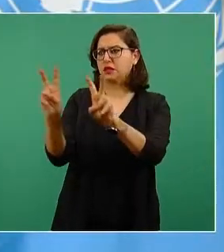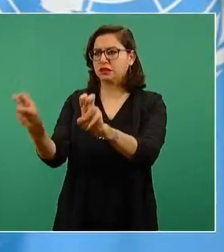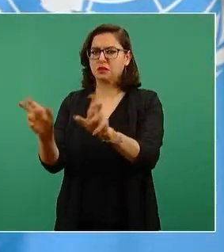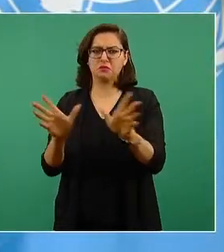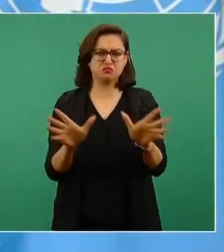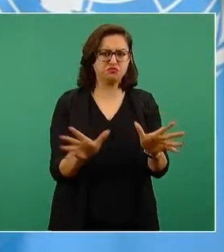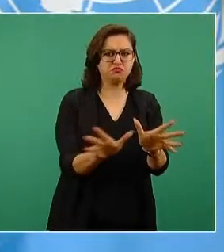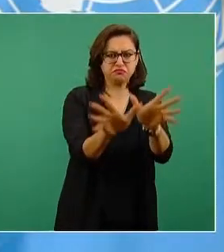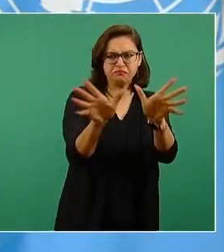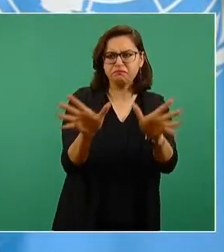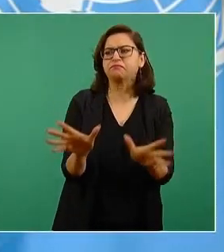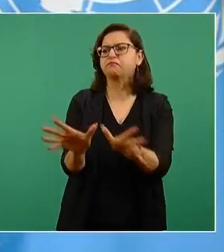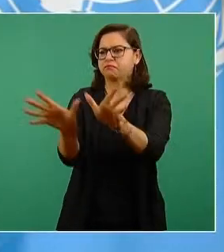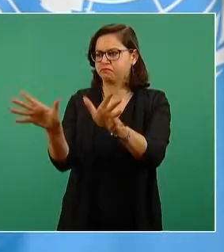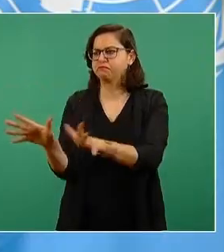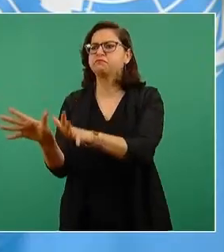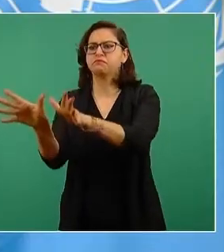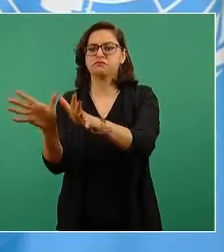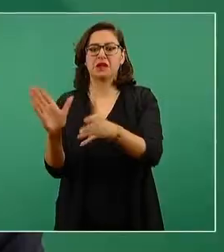nobles y justas,